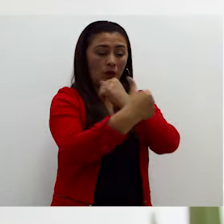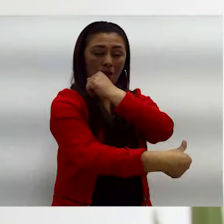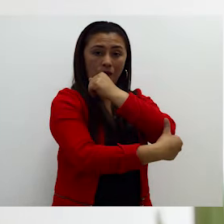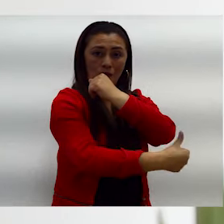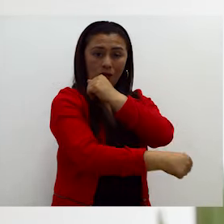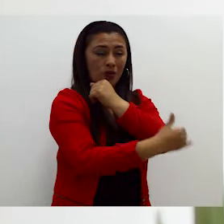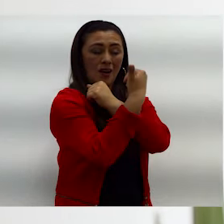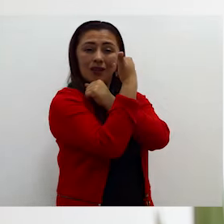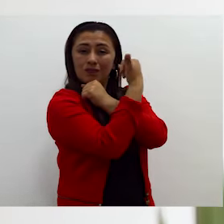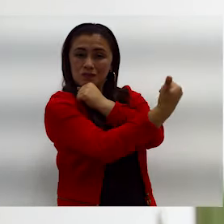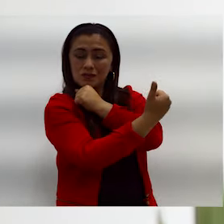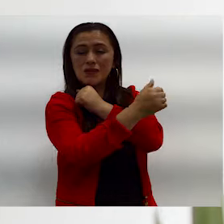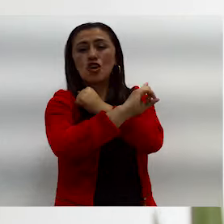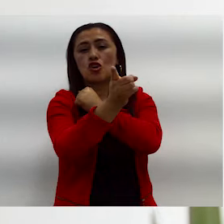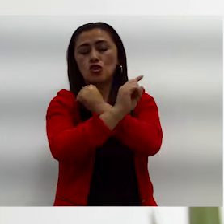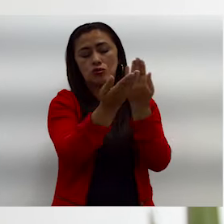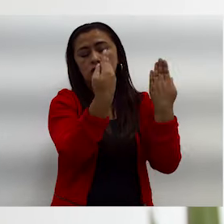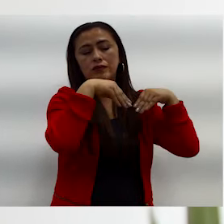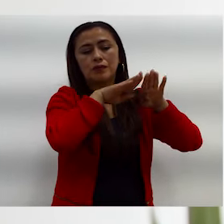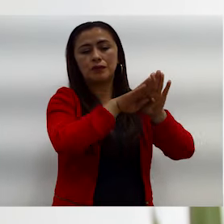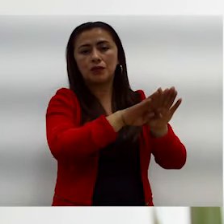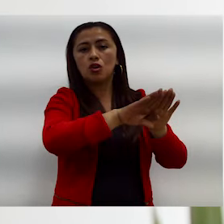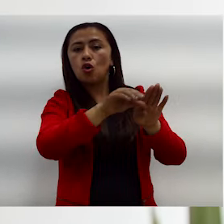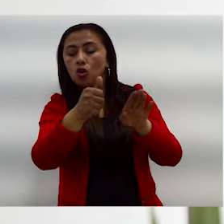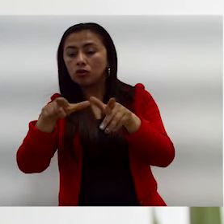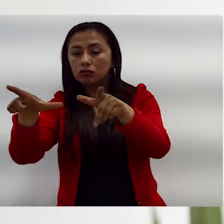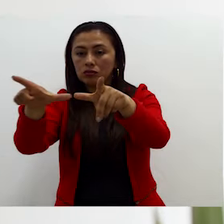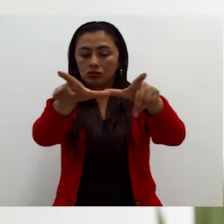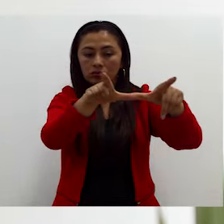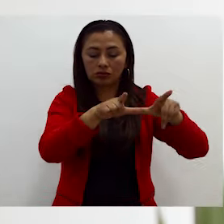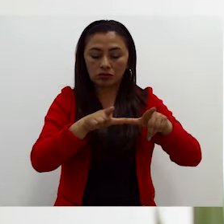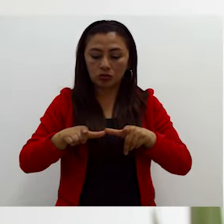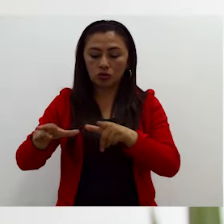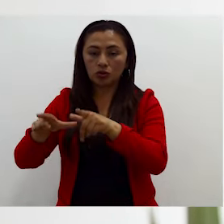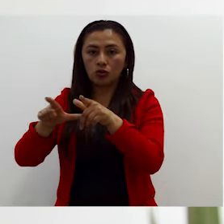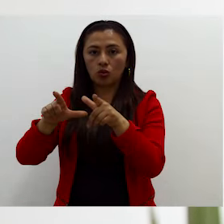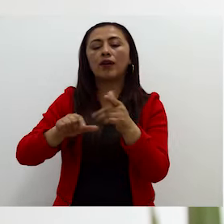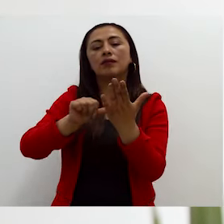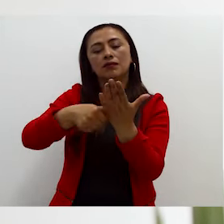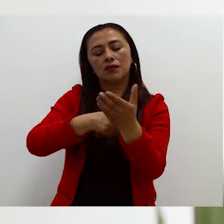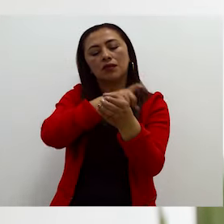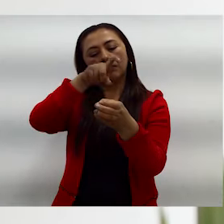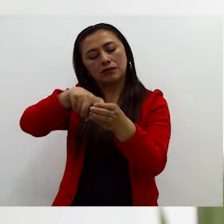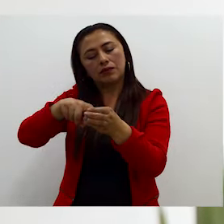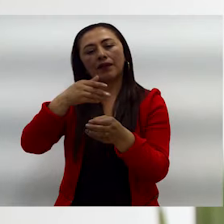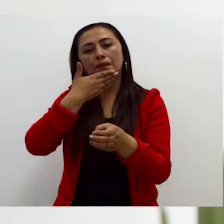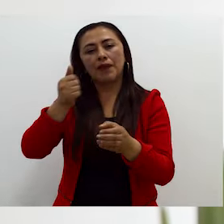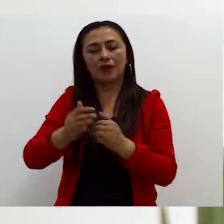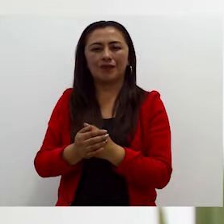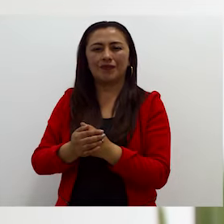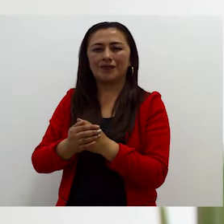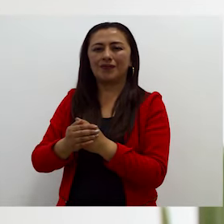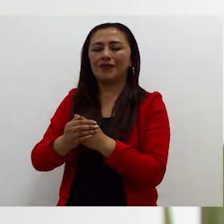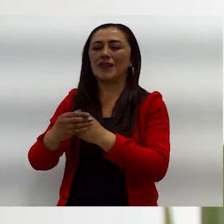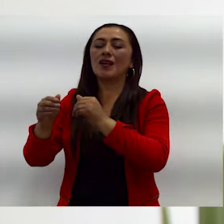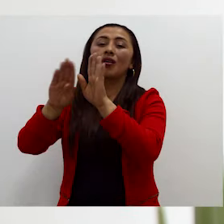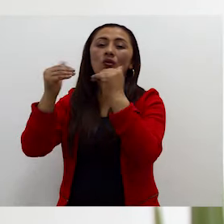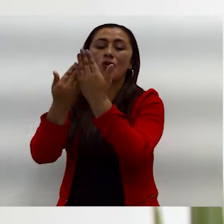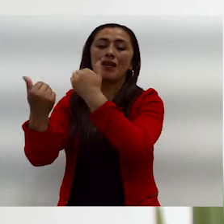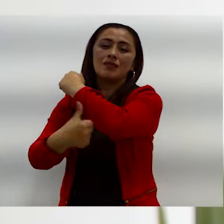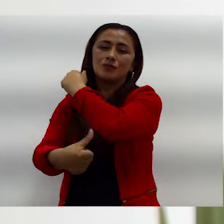en las instalaciones del CAS, en consideración a que el número de votantes que tiene cada uno de estos puestos de votación ya ha sido ajustado a